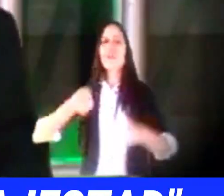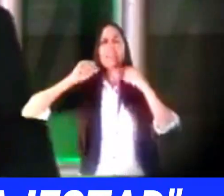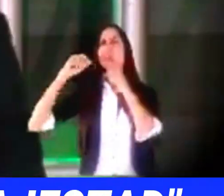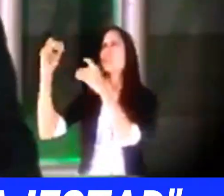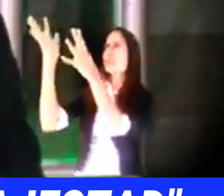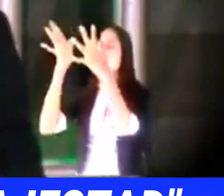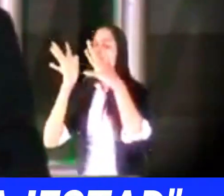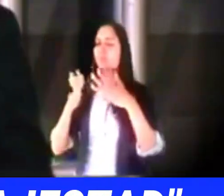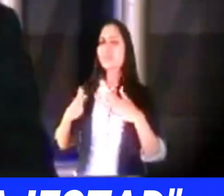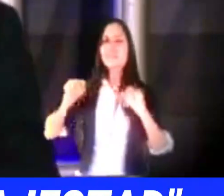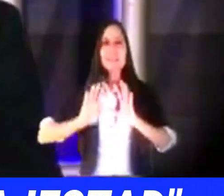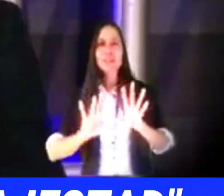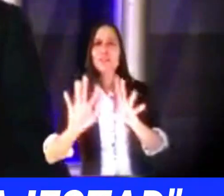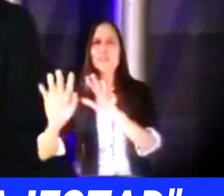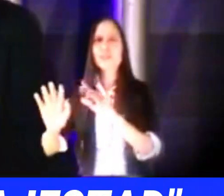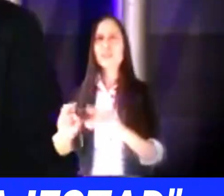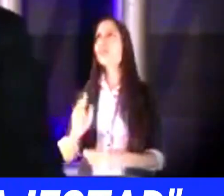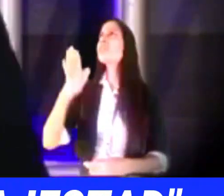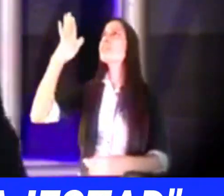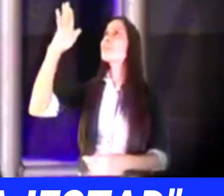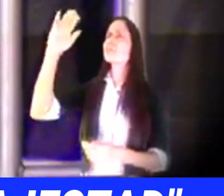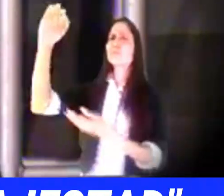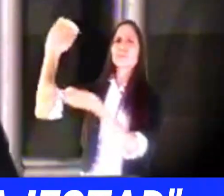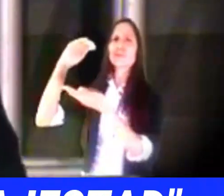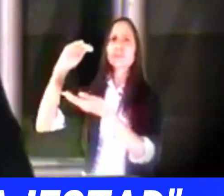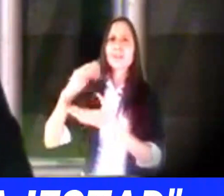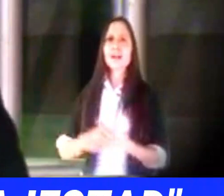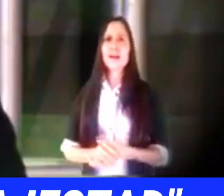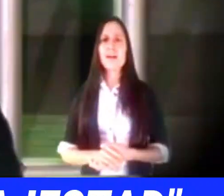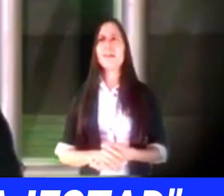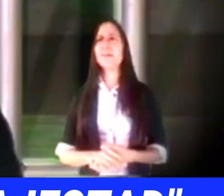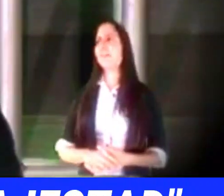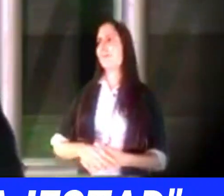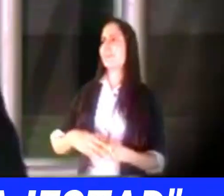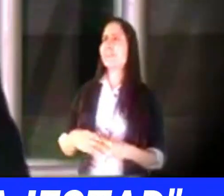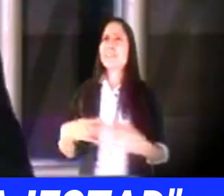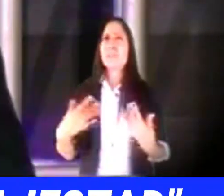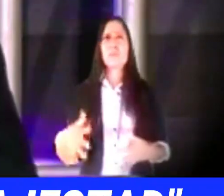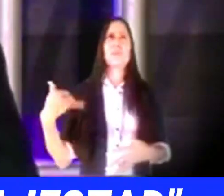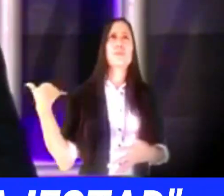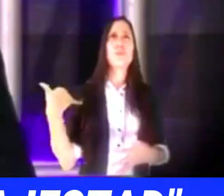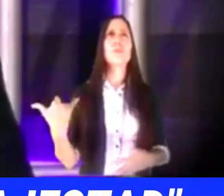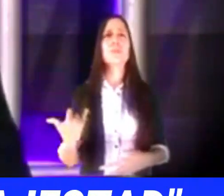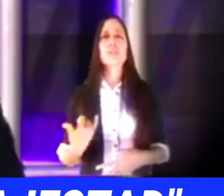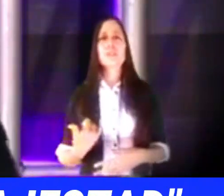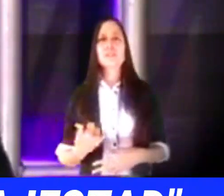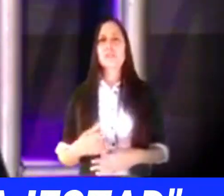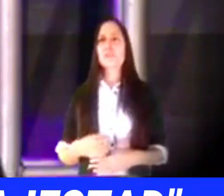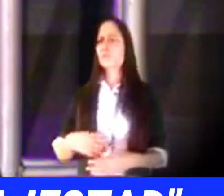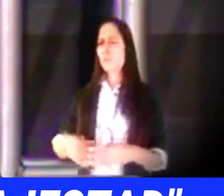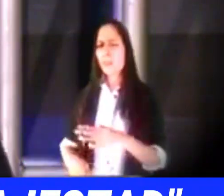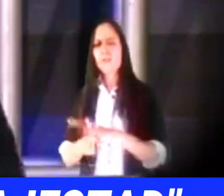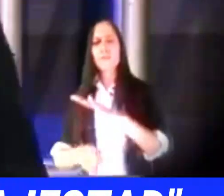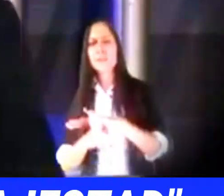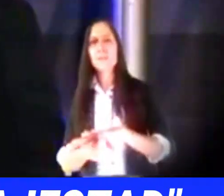de verdad en Dios. Por eso, jóvenes, en esta tarde no vamos a soltar, no vamos a tirar